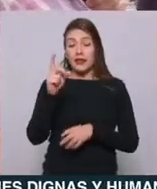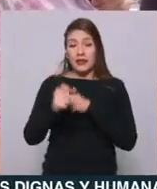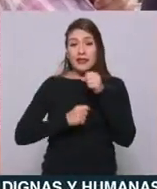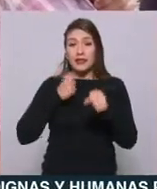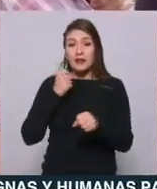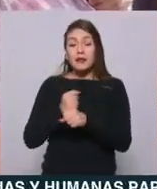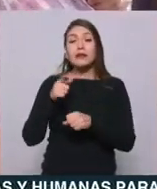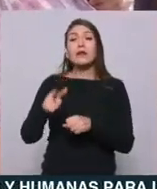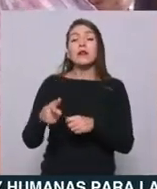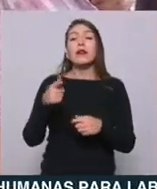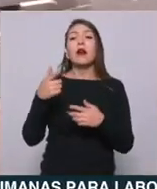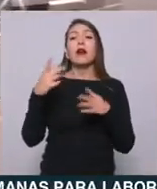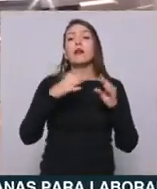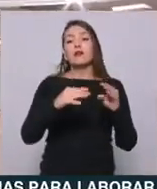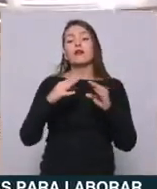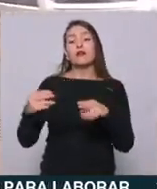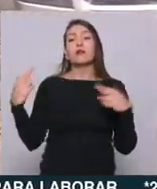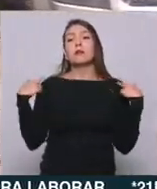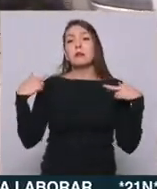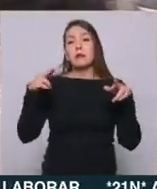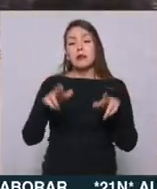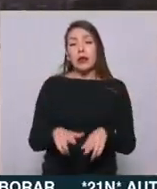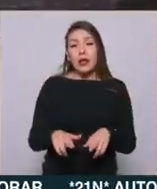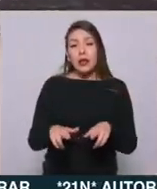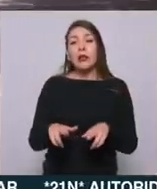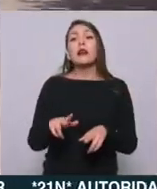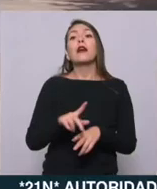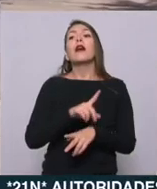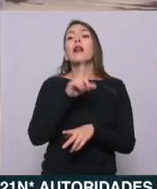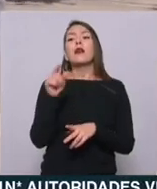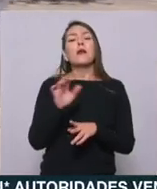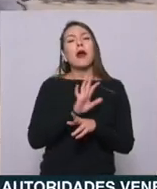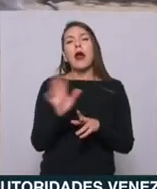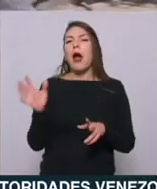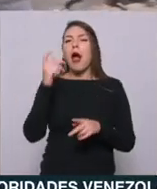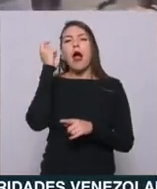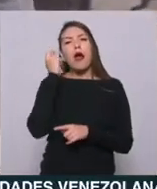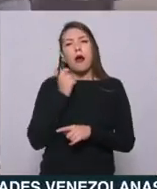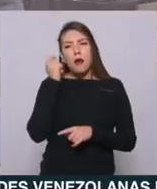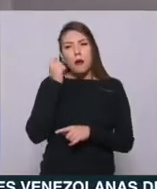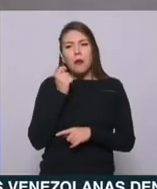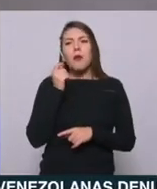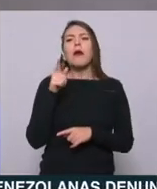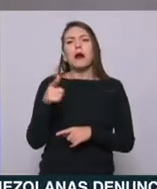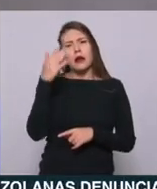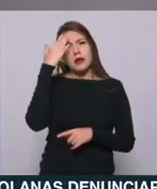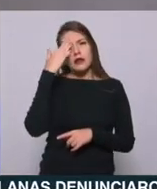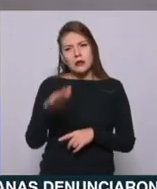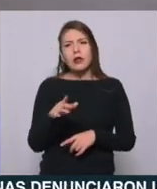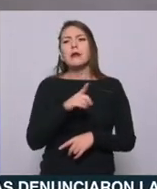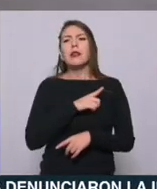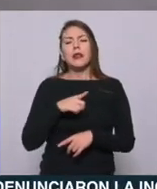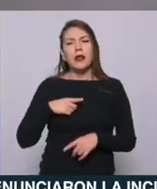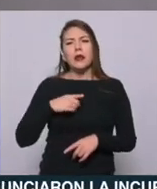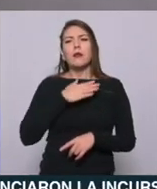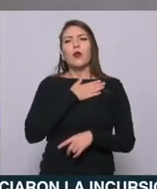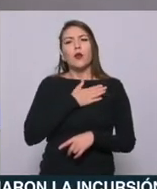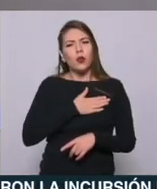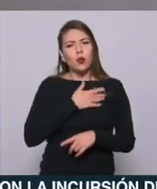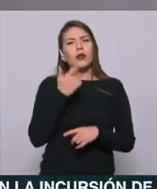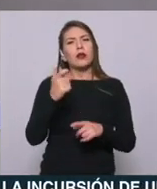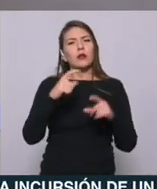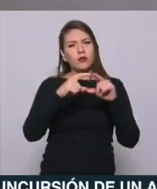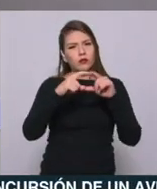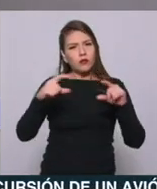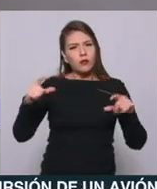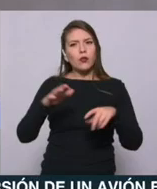recién jubilada y considera que el monto que se les otorga debe ser lo justo por los años trabajados. Tienen que ser justas, porque